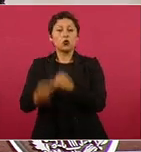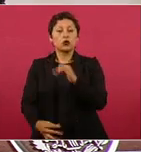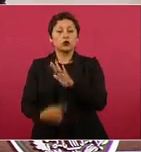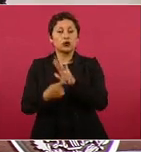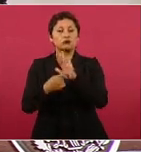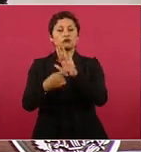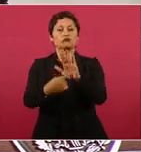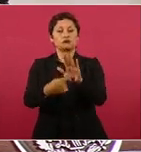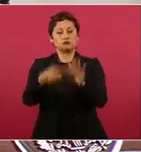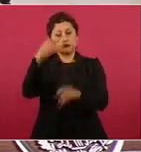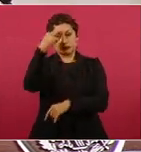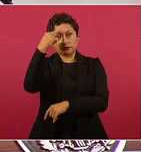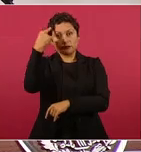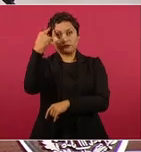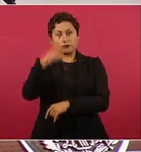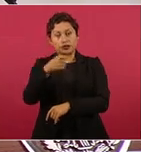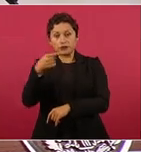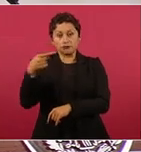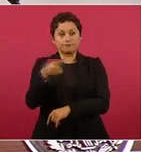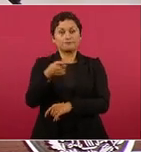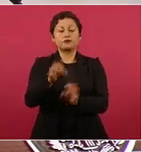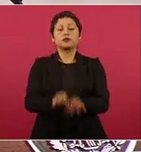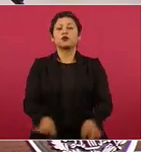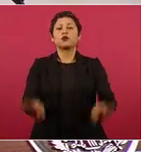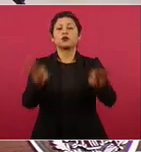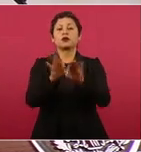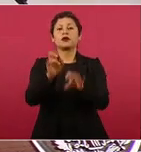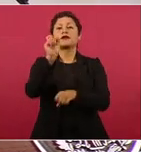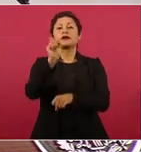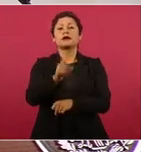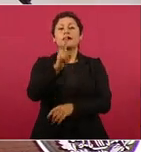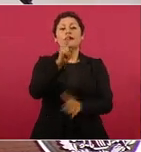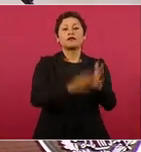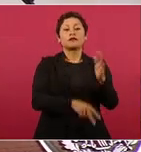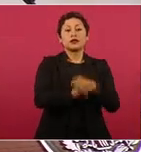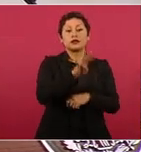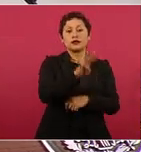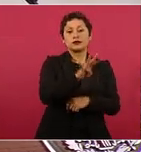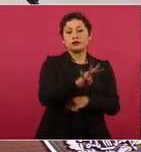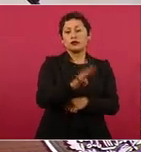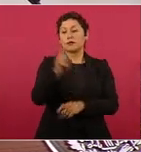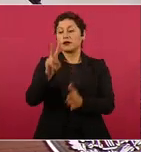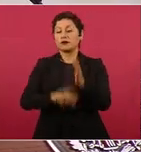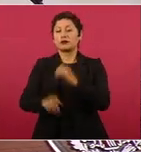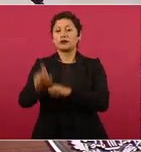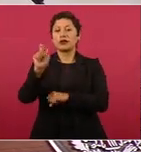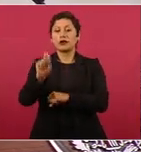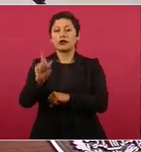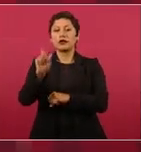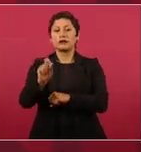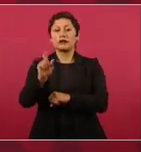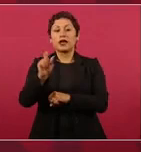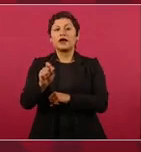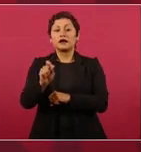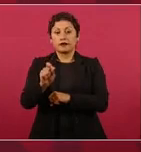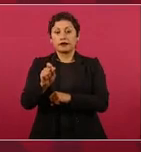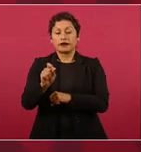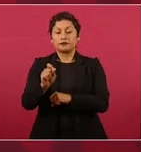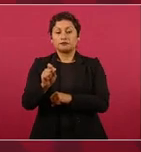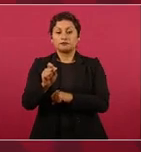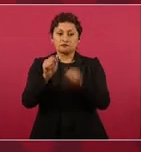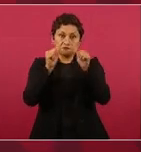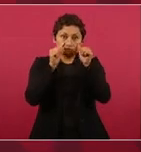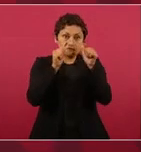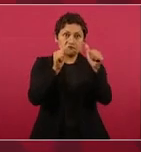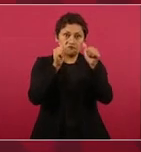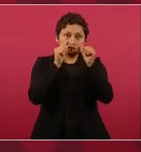subrayar que el 2019 y 2020 se había estado conteniendo el